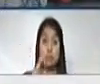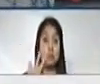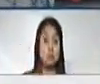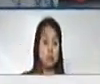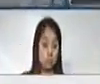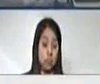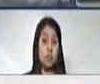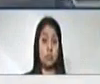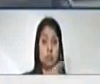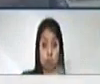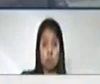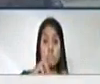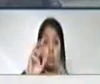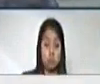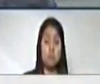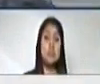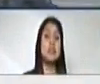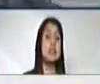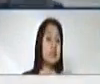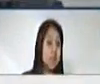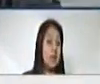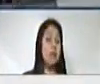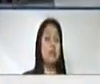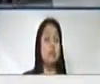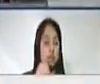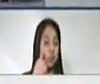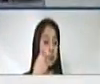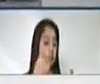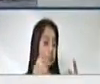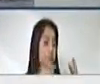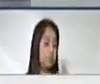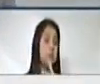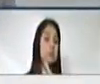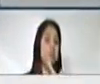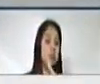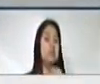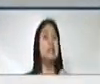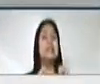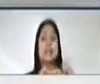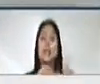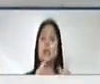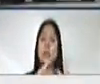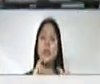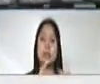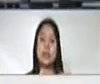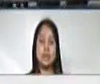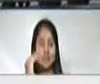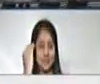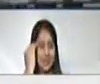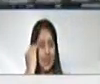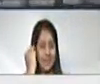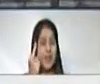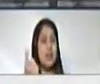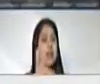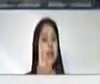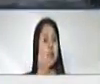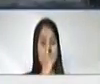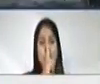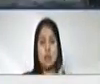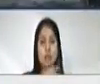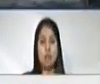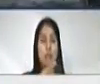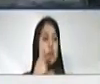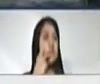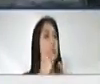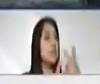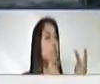supuesto, de inmediato estas dosis que llegan a través del sistema COVAX. Ahí tiene usted las imágenes completamente en directo de cómo